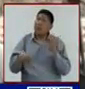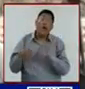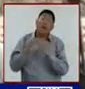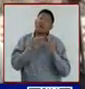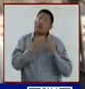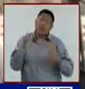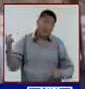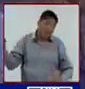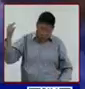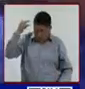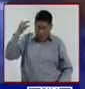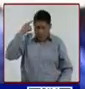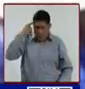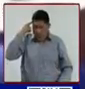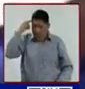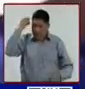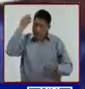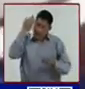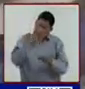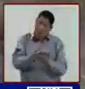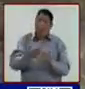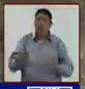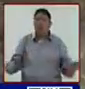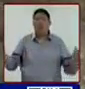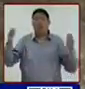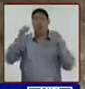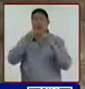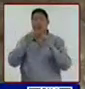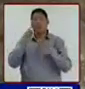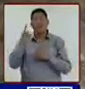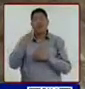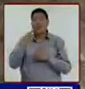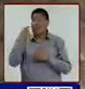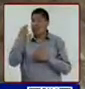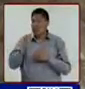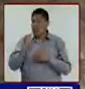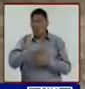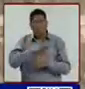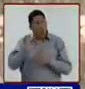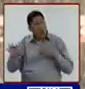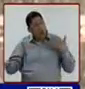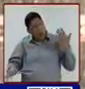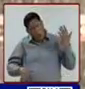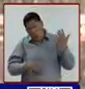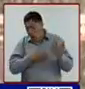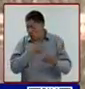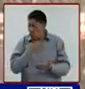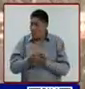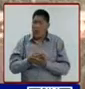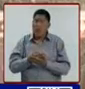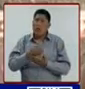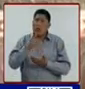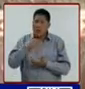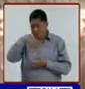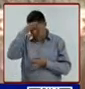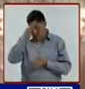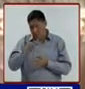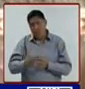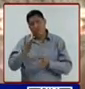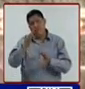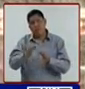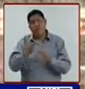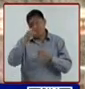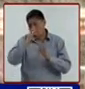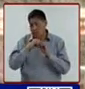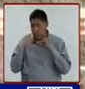ciudad de Alto hasta Ciudad de La Paz, solamente instruimos a todos los que son fieles a